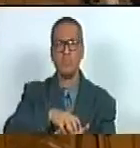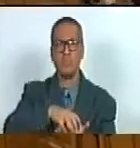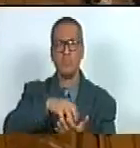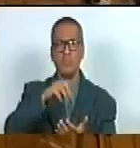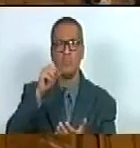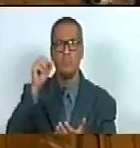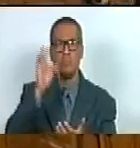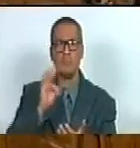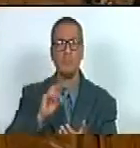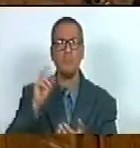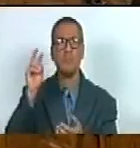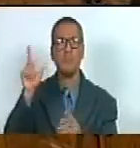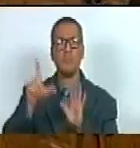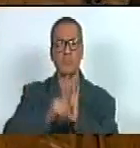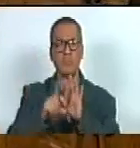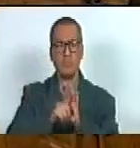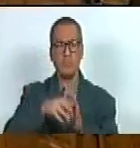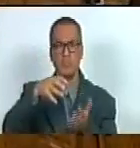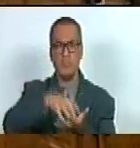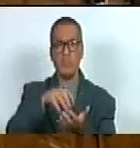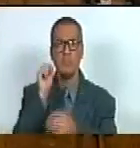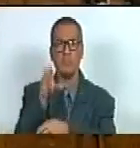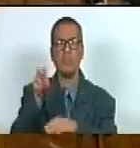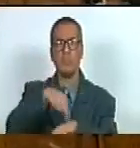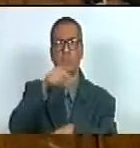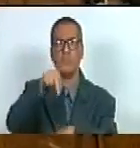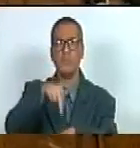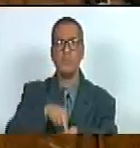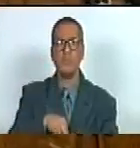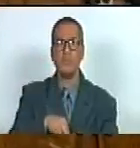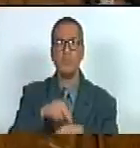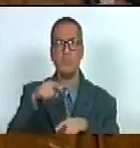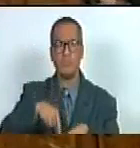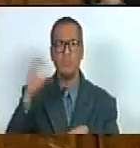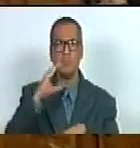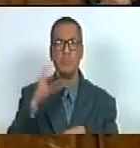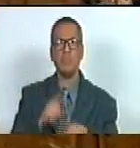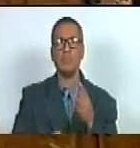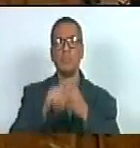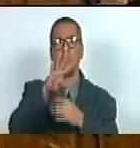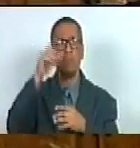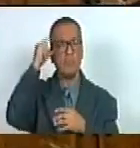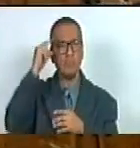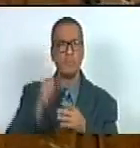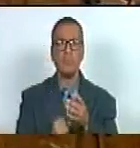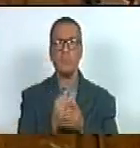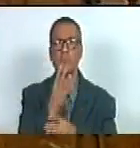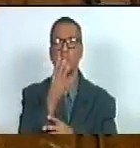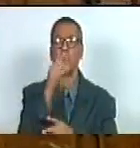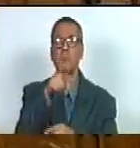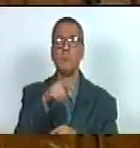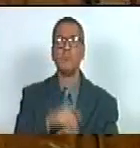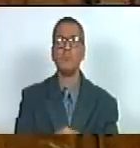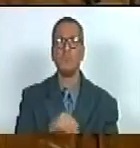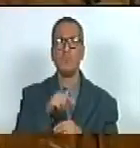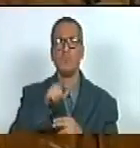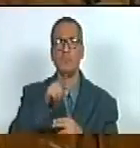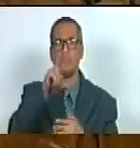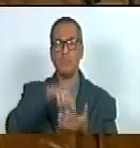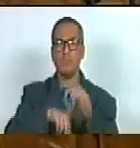federal legislativo sede de la asamblea nacional en Caracas a los cuatro días del mes de mayo de